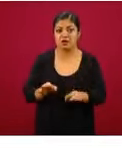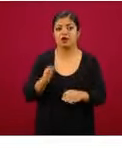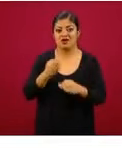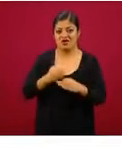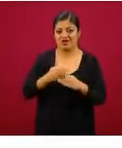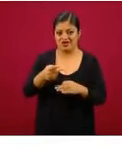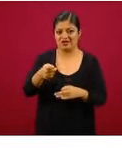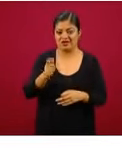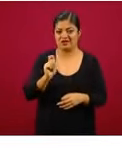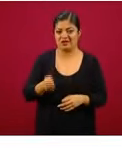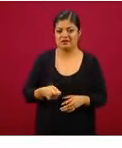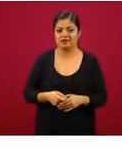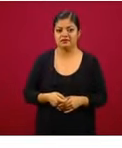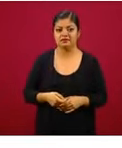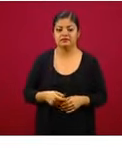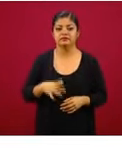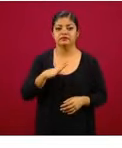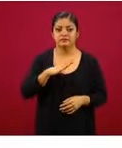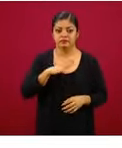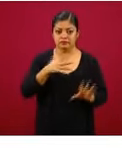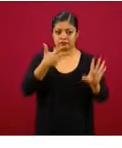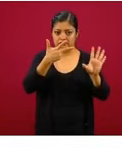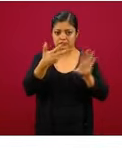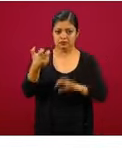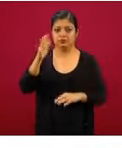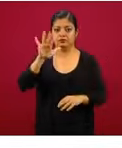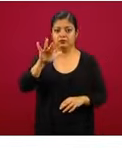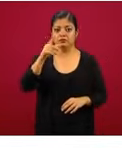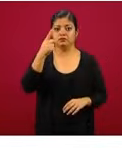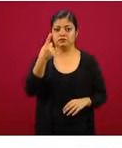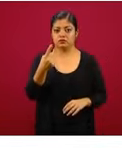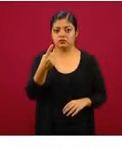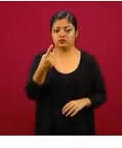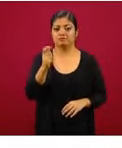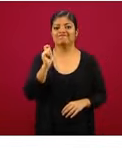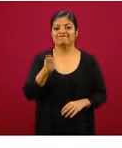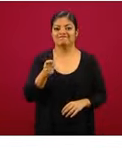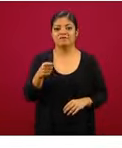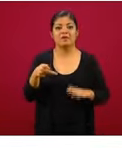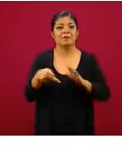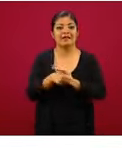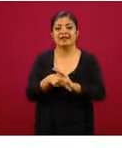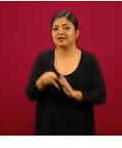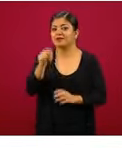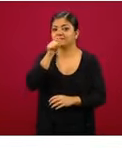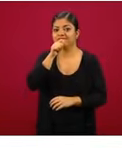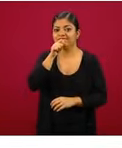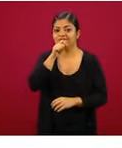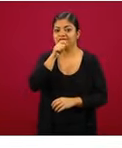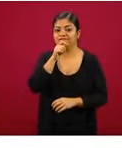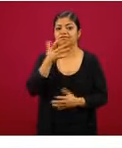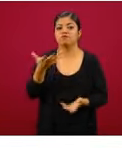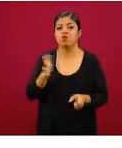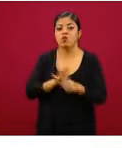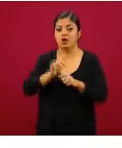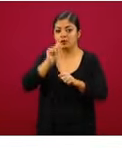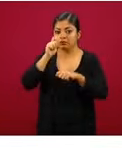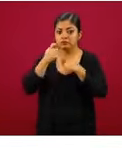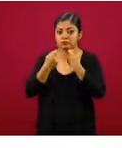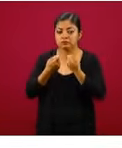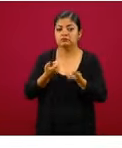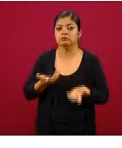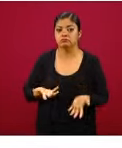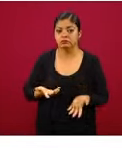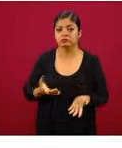dado, teniendo todavía 851 de ellas pendientes de un resultado de laboratorio, por lo que